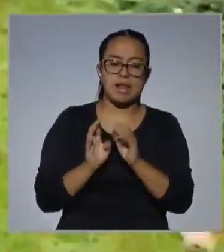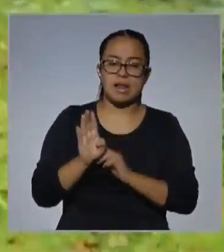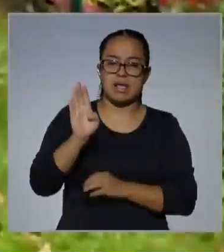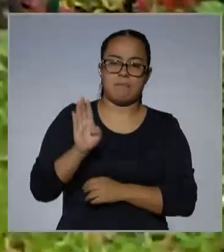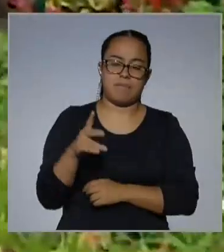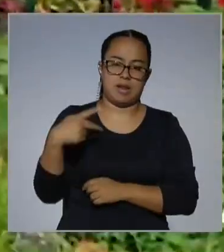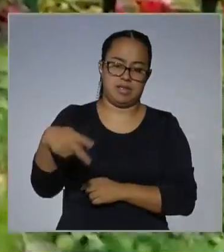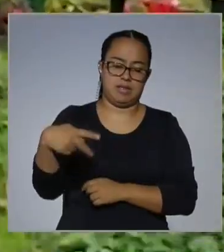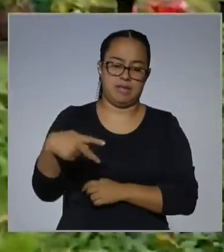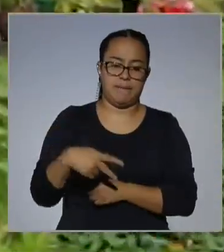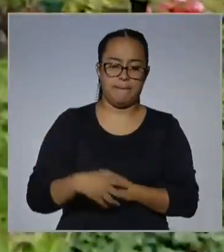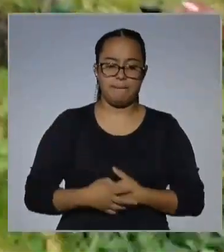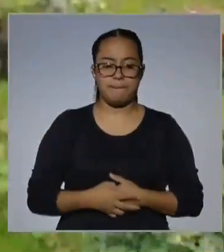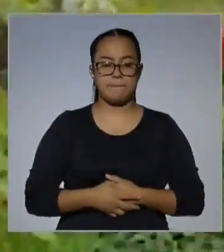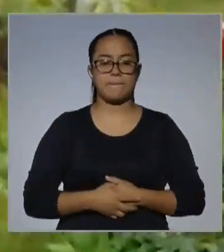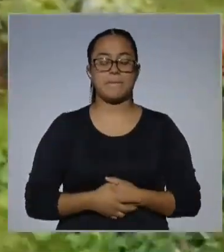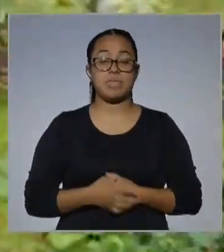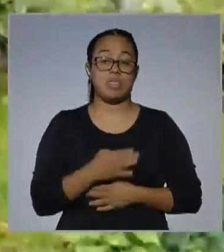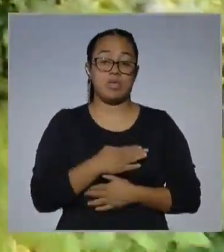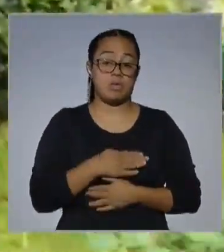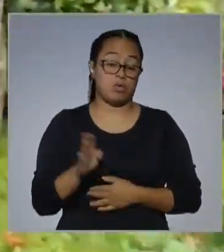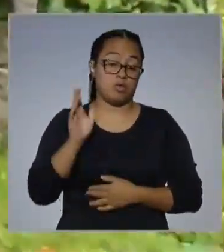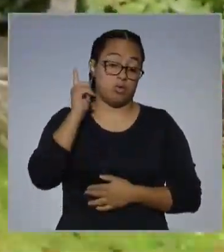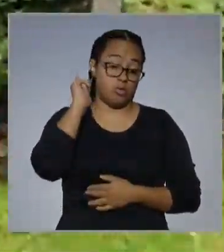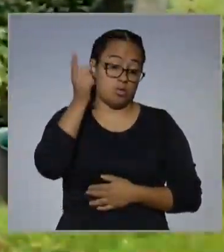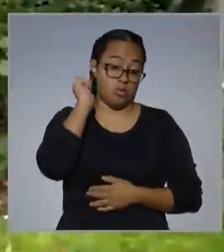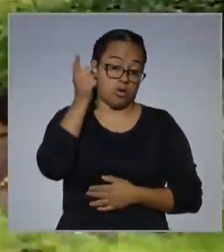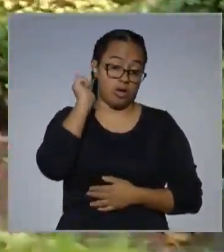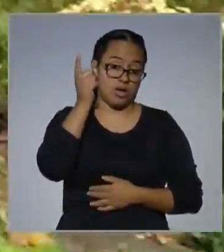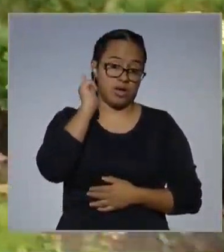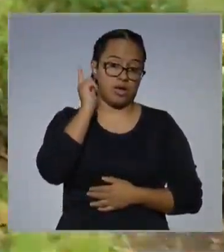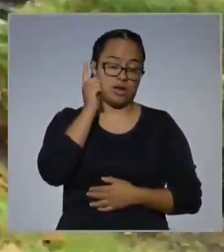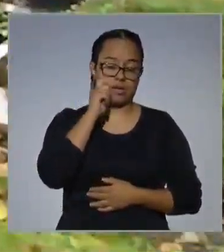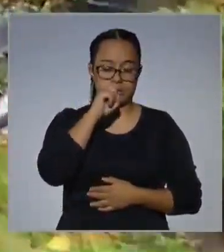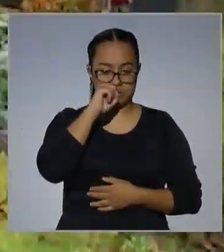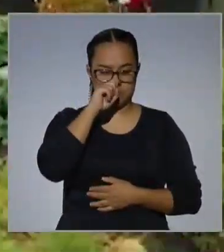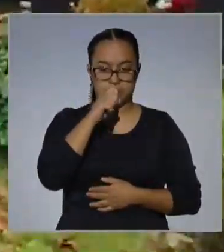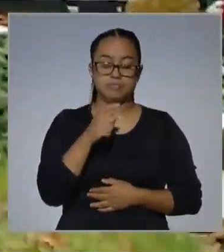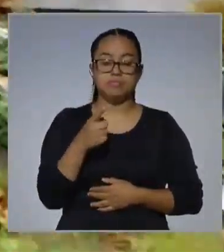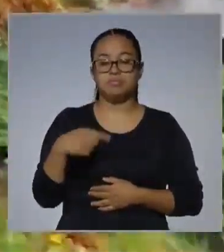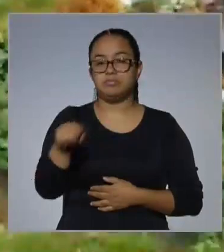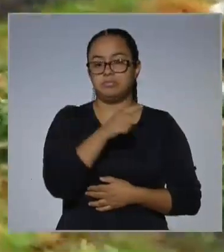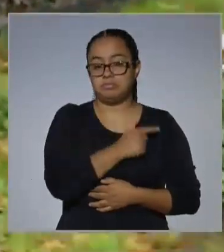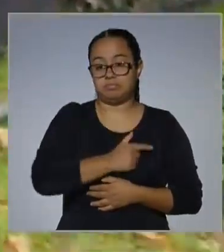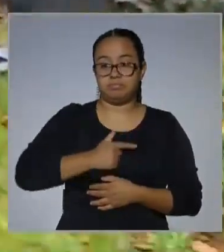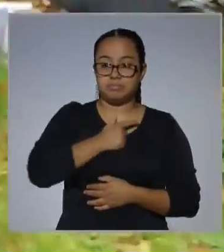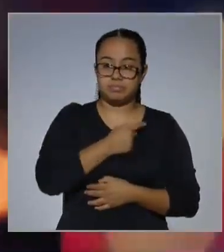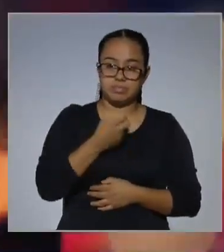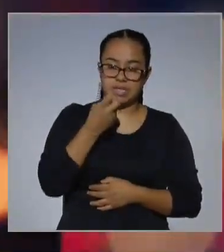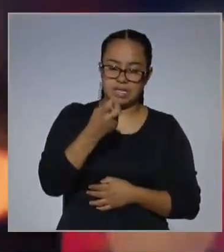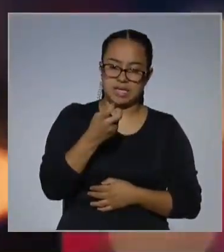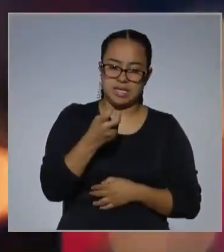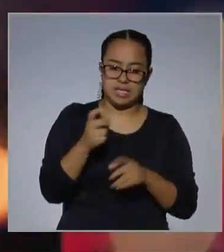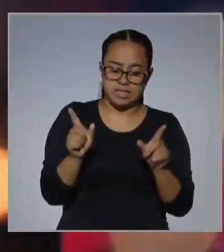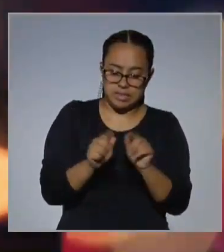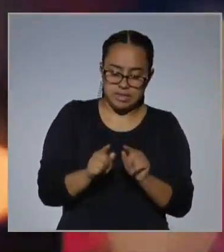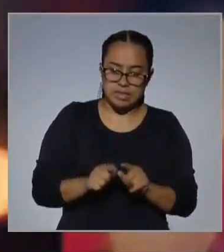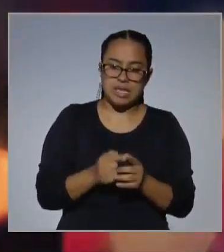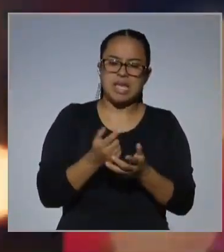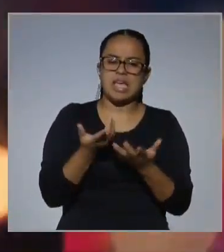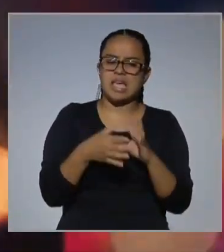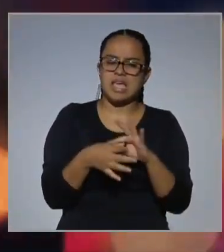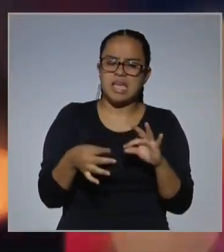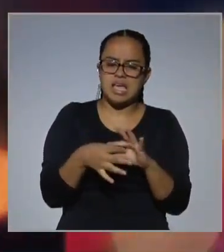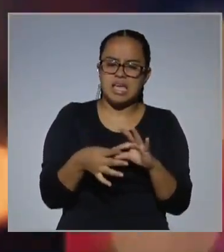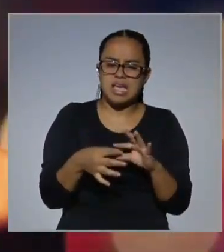aquí. Bueno, espero que les haya gustado esta pequeña explicación